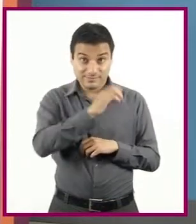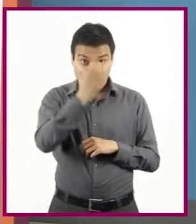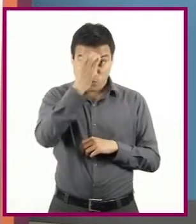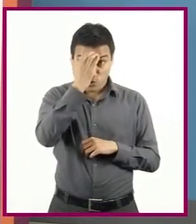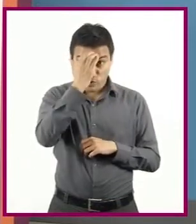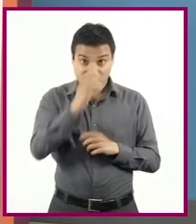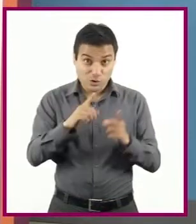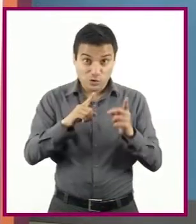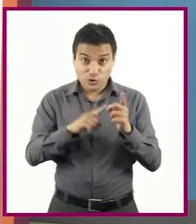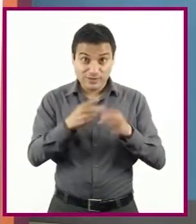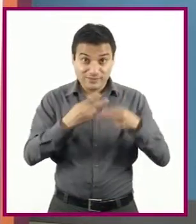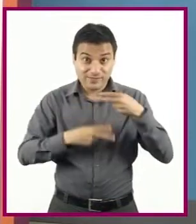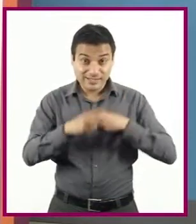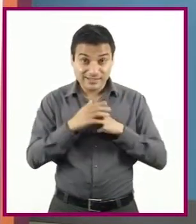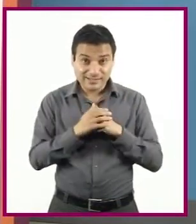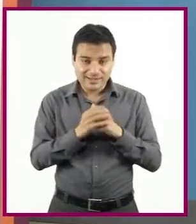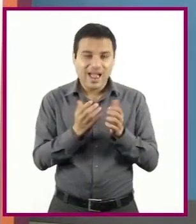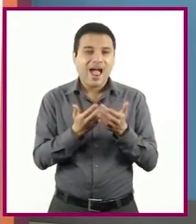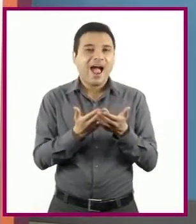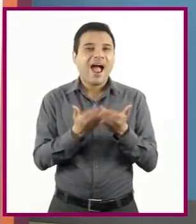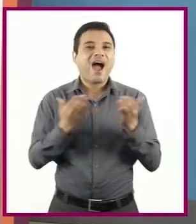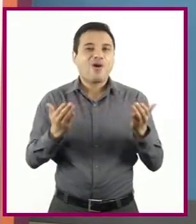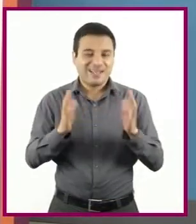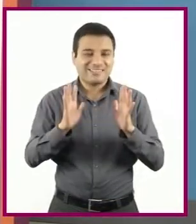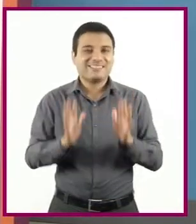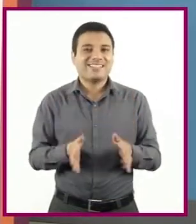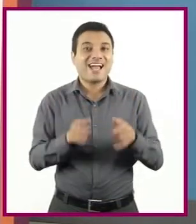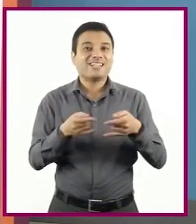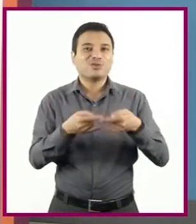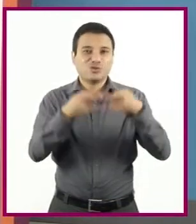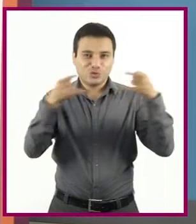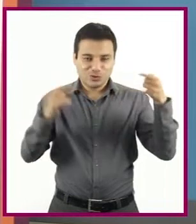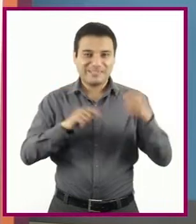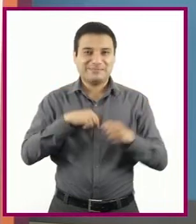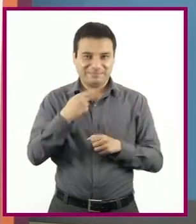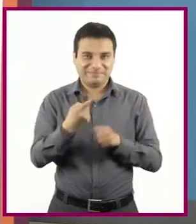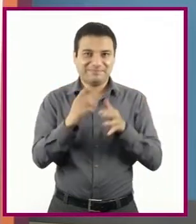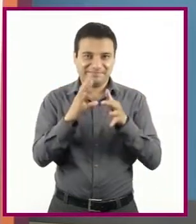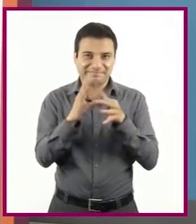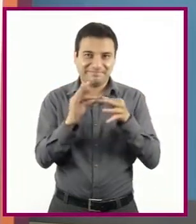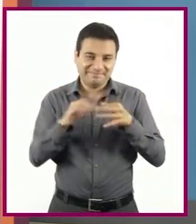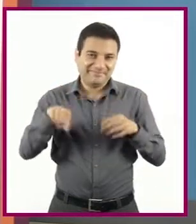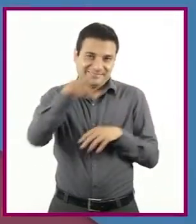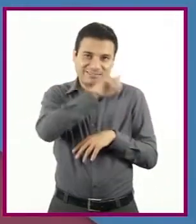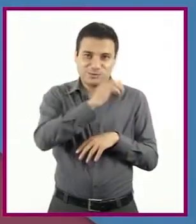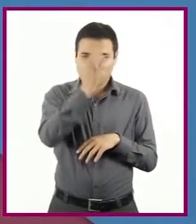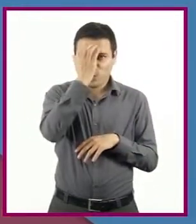Ahora saben la historia de uno de los sabores favoritos de nuestra gastronomía.